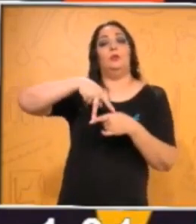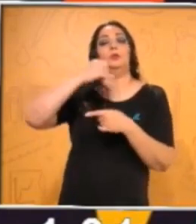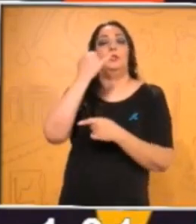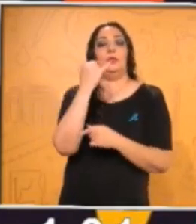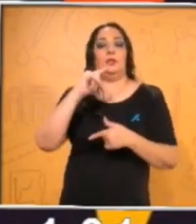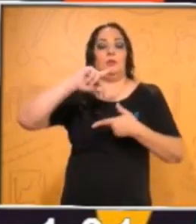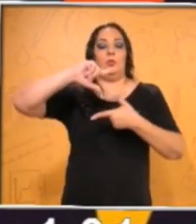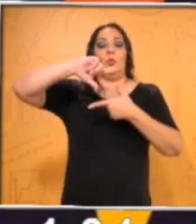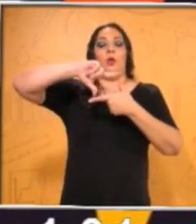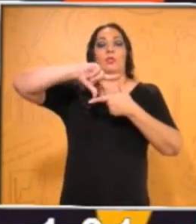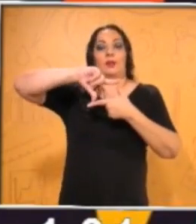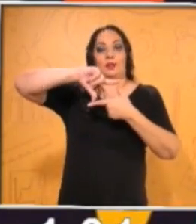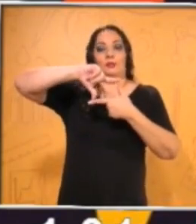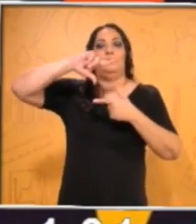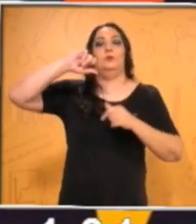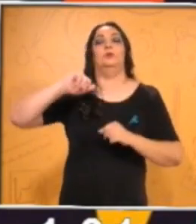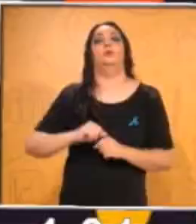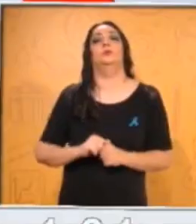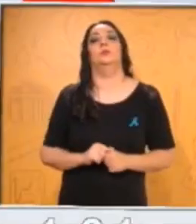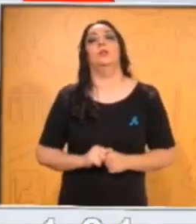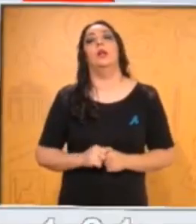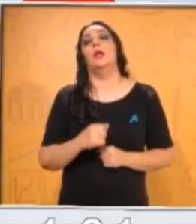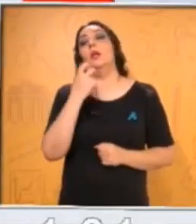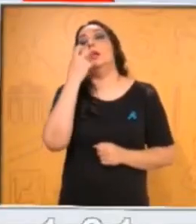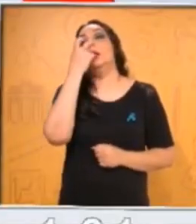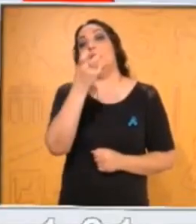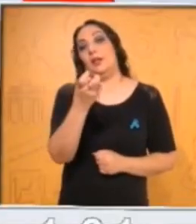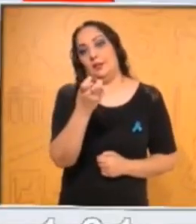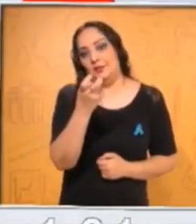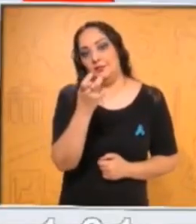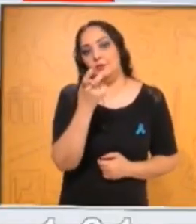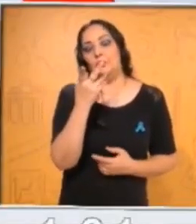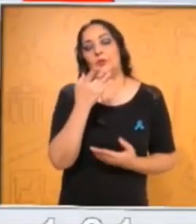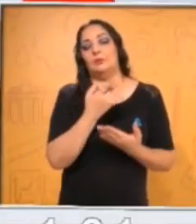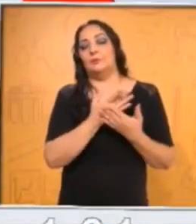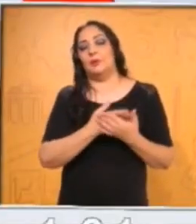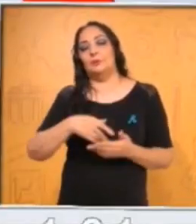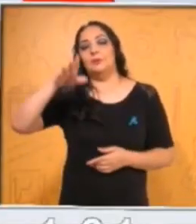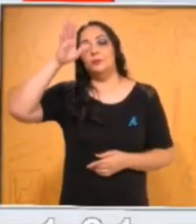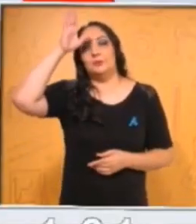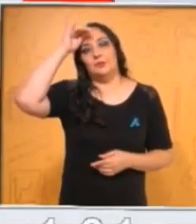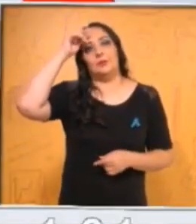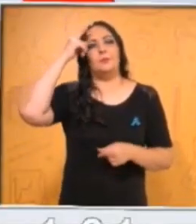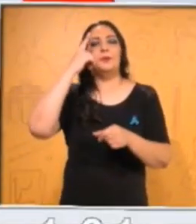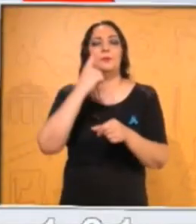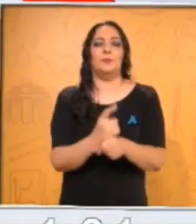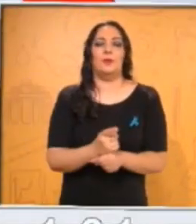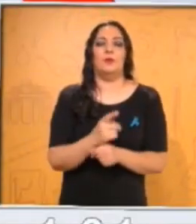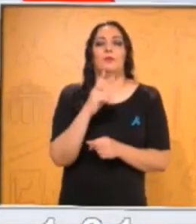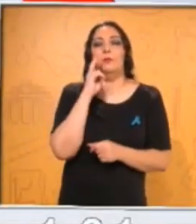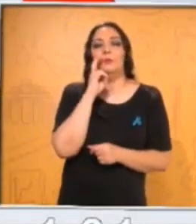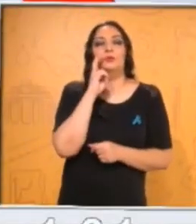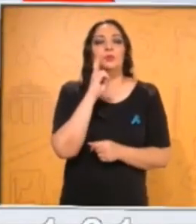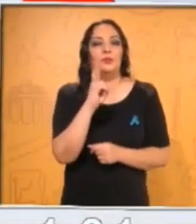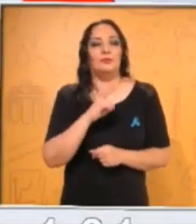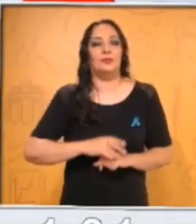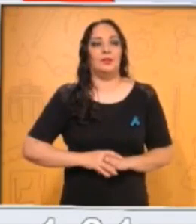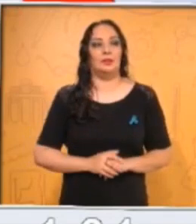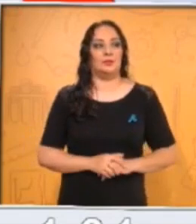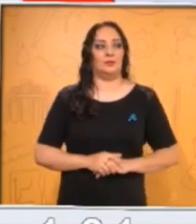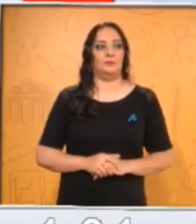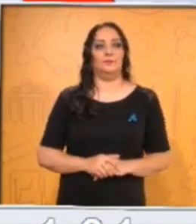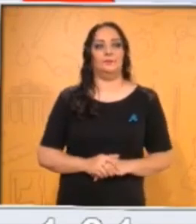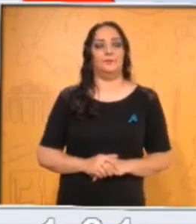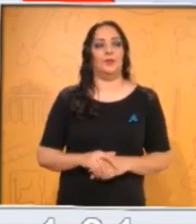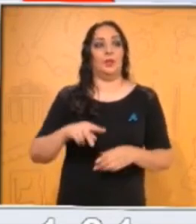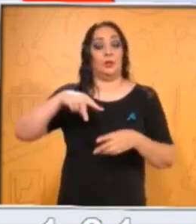y cuadriláteros. Ese es el aprendizaje esperado. Y como primer figura, vamos a ver ahí